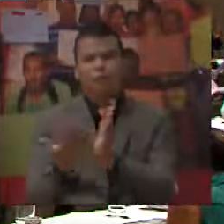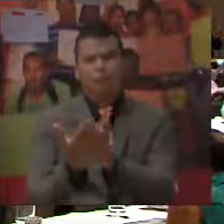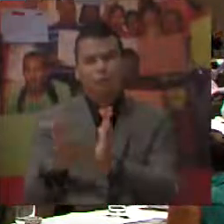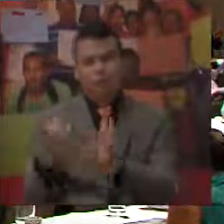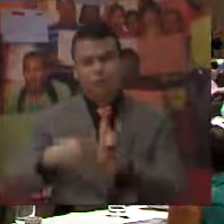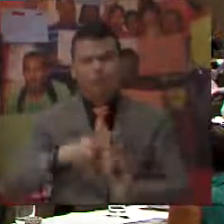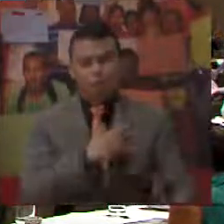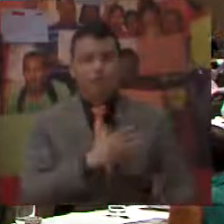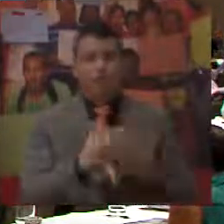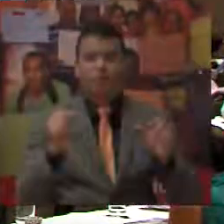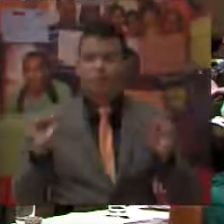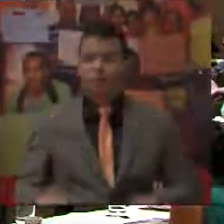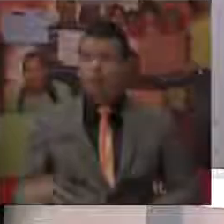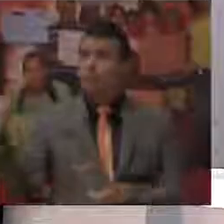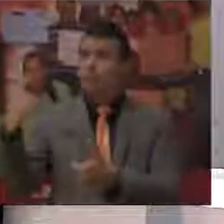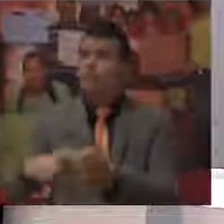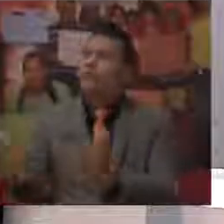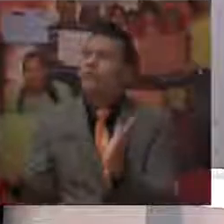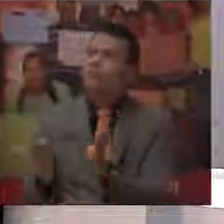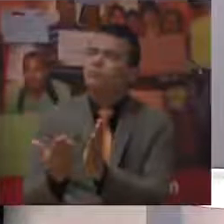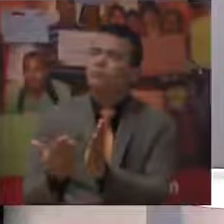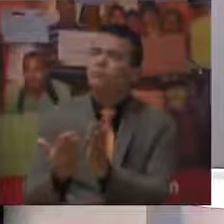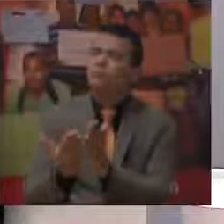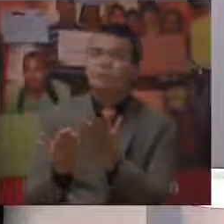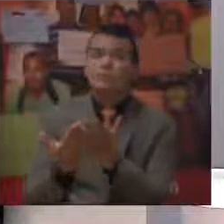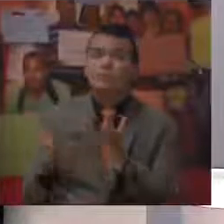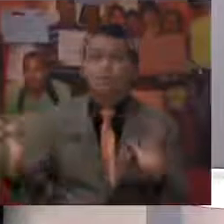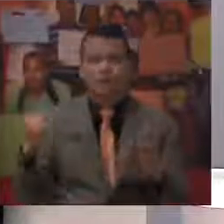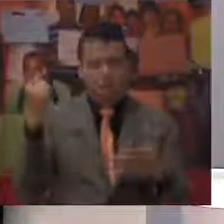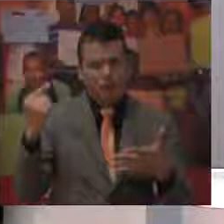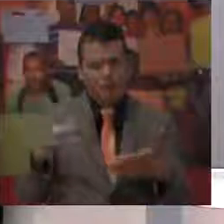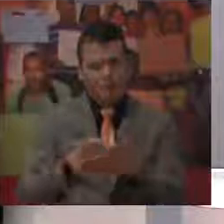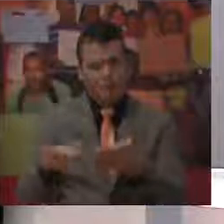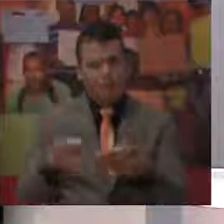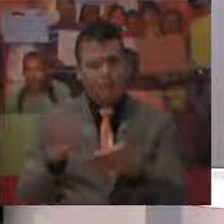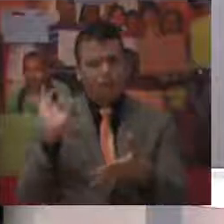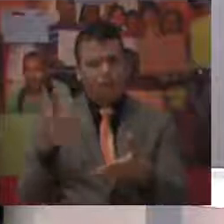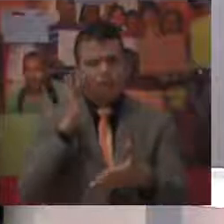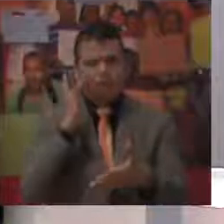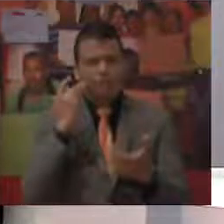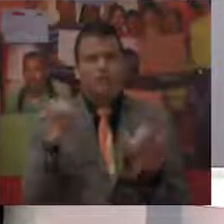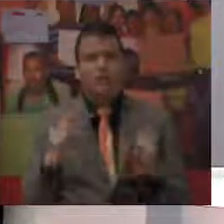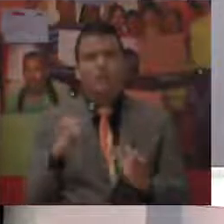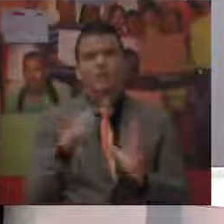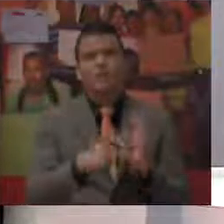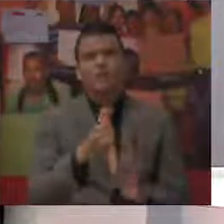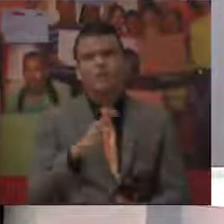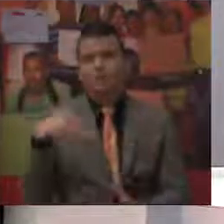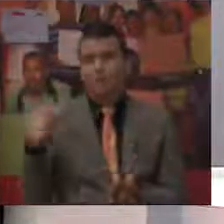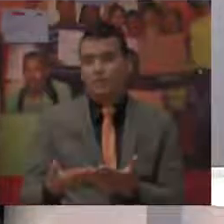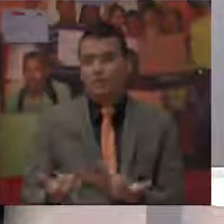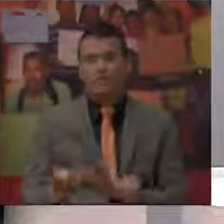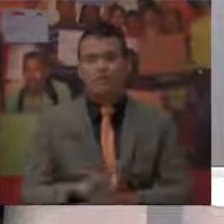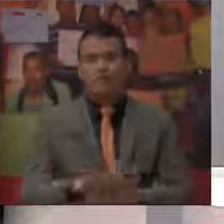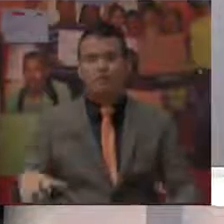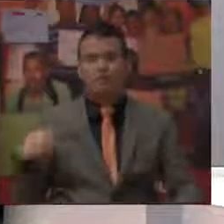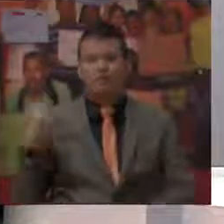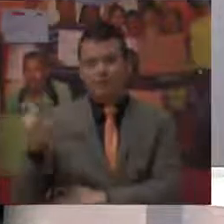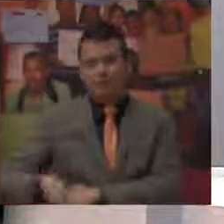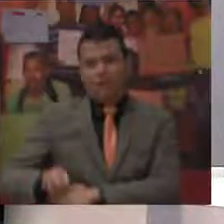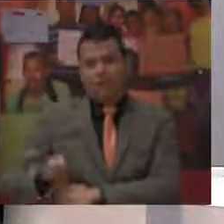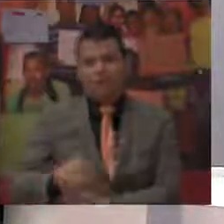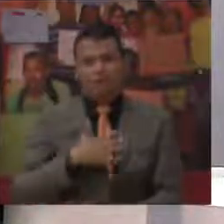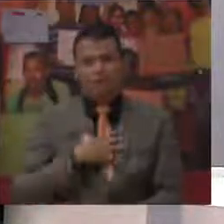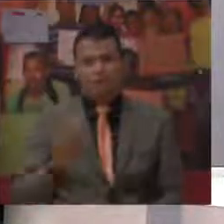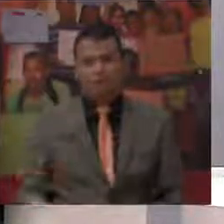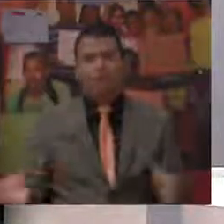superior, logré acceder a estudiar, sostuve los promedios y hoy por hoy, desde el 2014, soy abogado orgullosamente